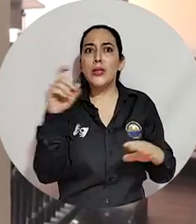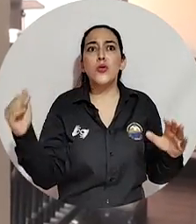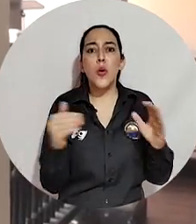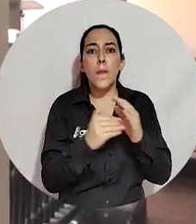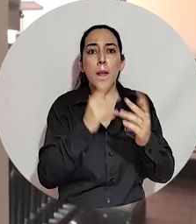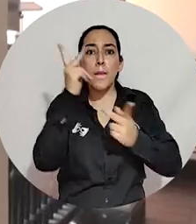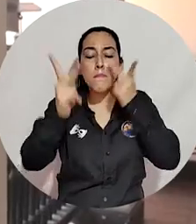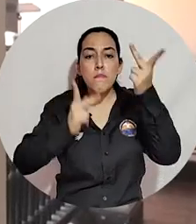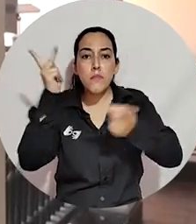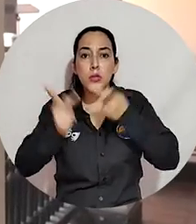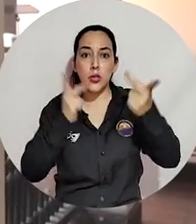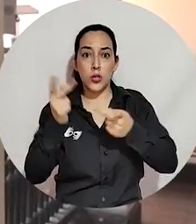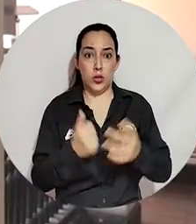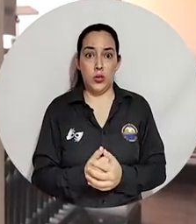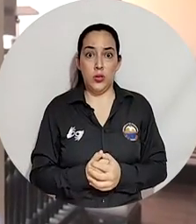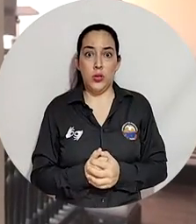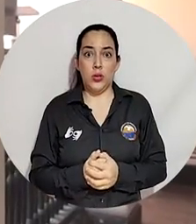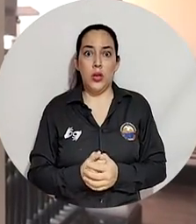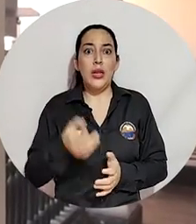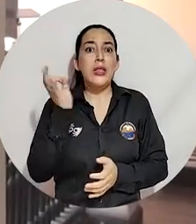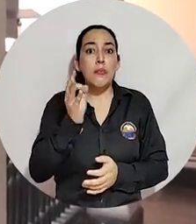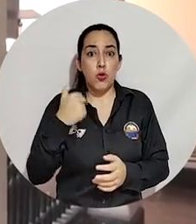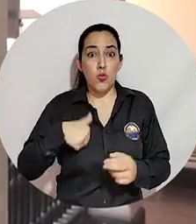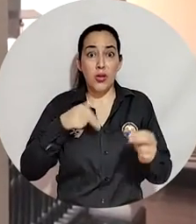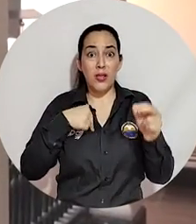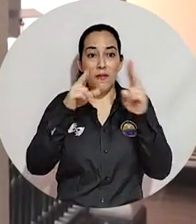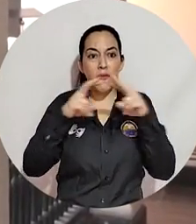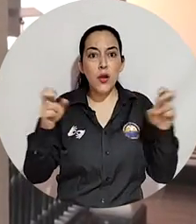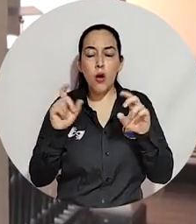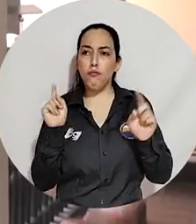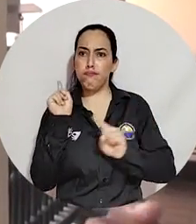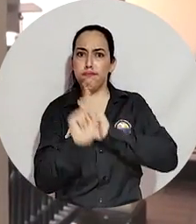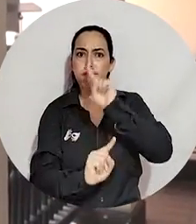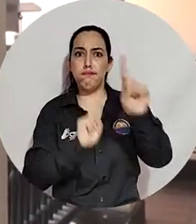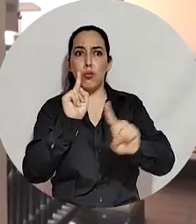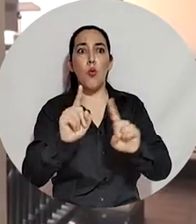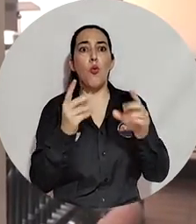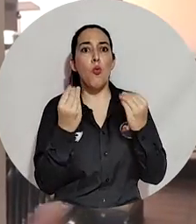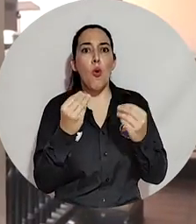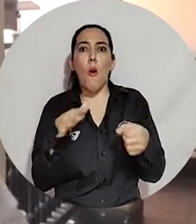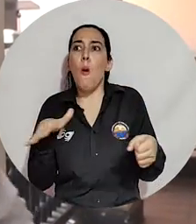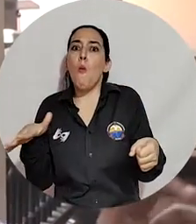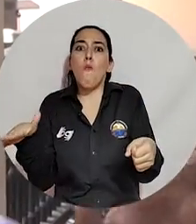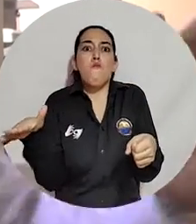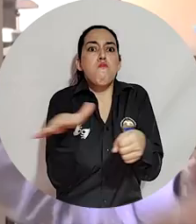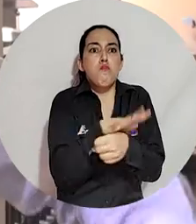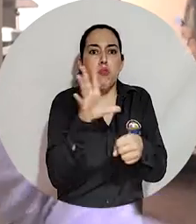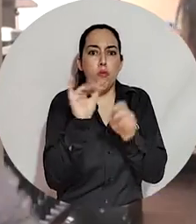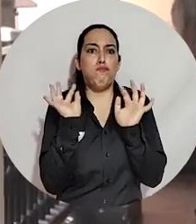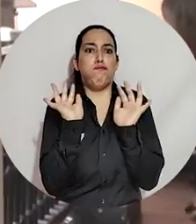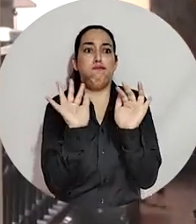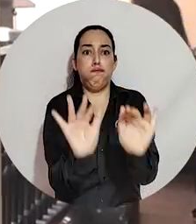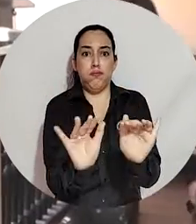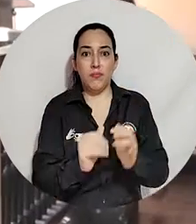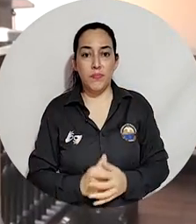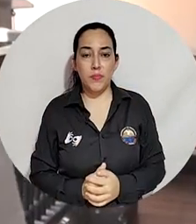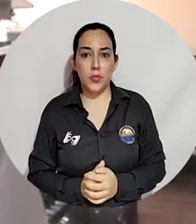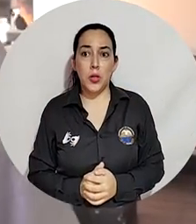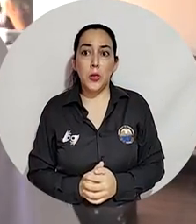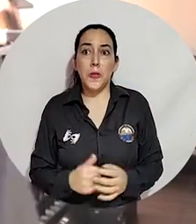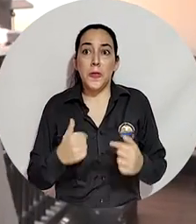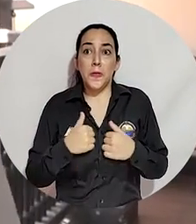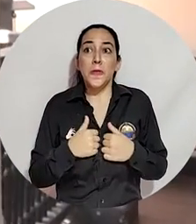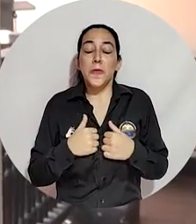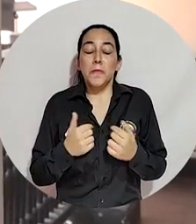600.000 visitantes. Nuestras ferias regionales siempre tienen un rango de alrededor del 10-20% de cubrimiento de esa